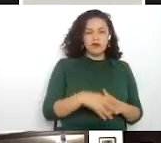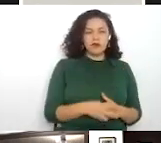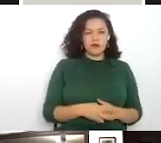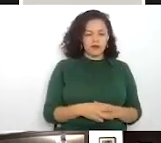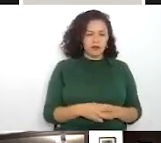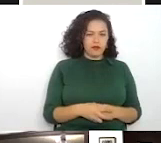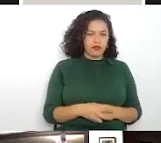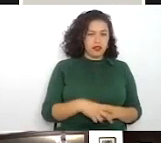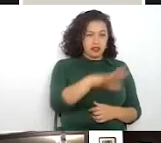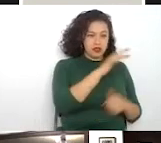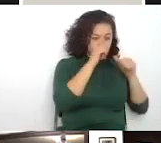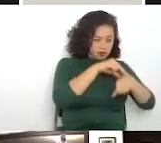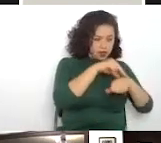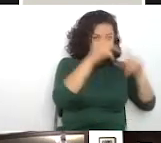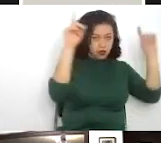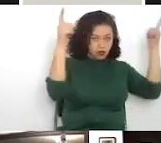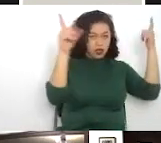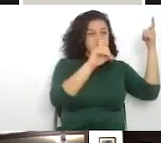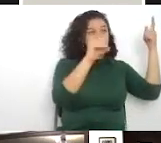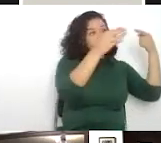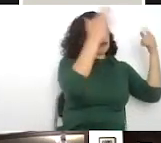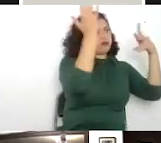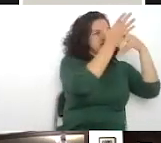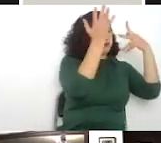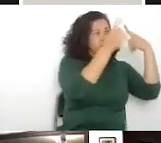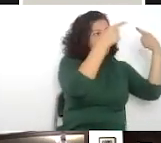médica, podríamos ahí dividir, por ejemplo, cómo